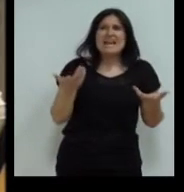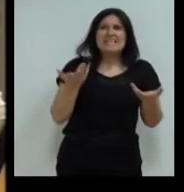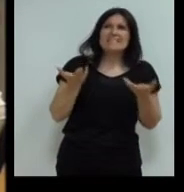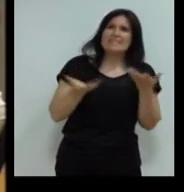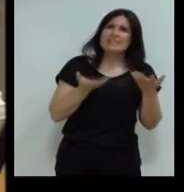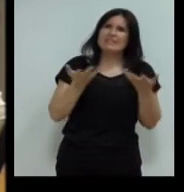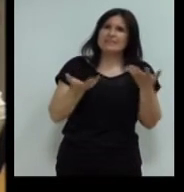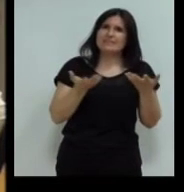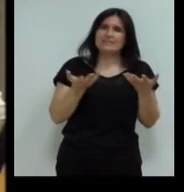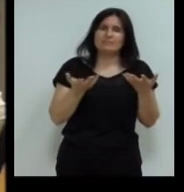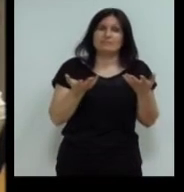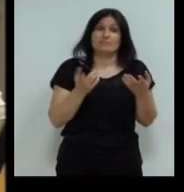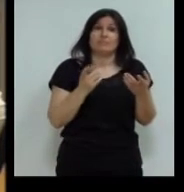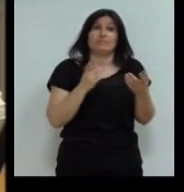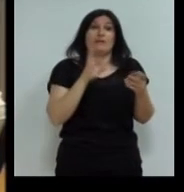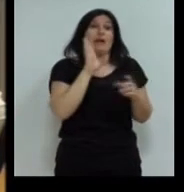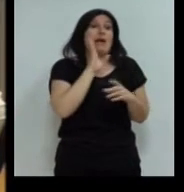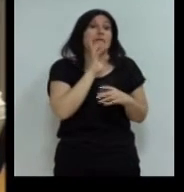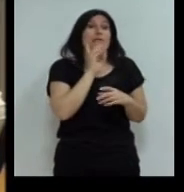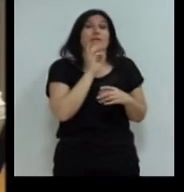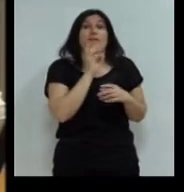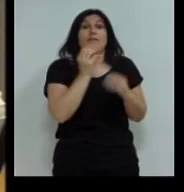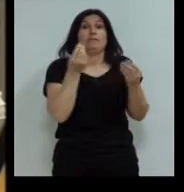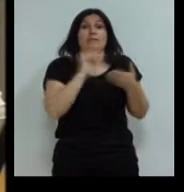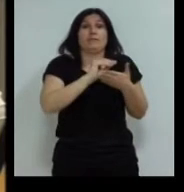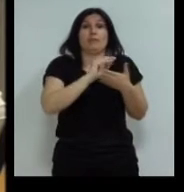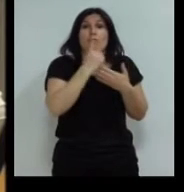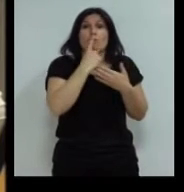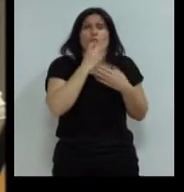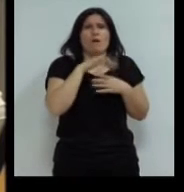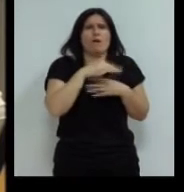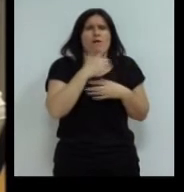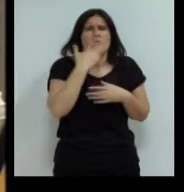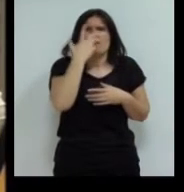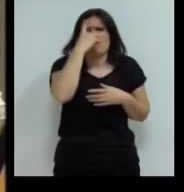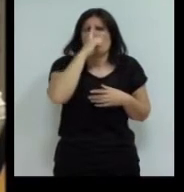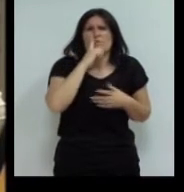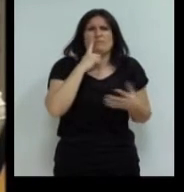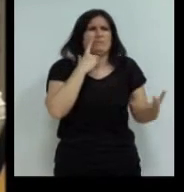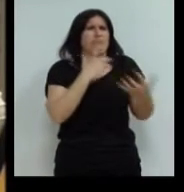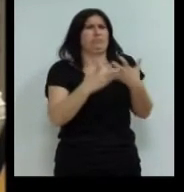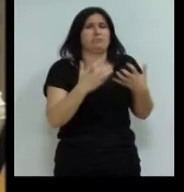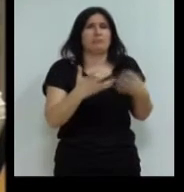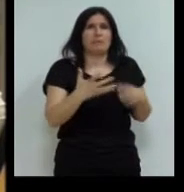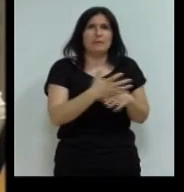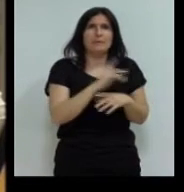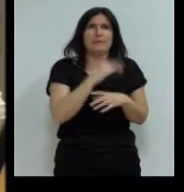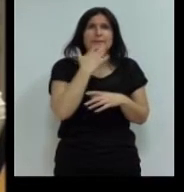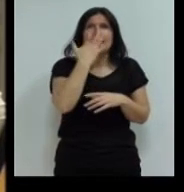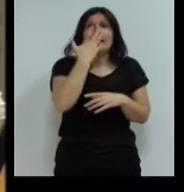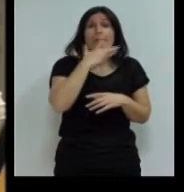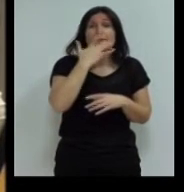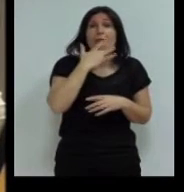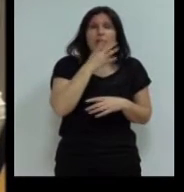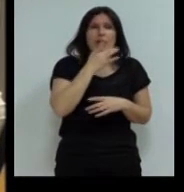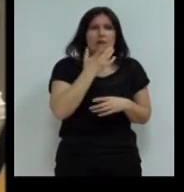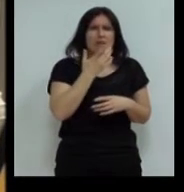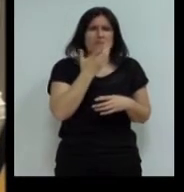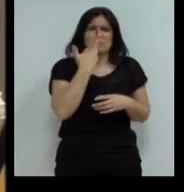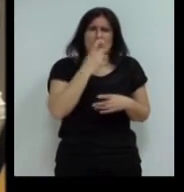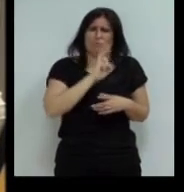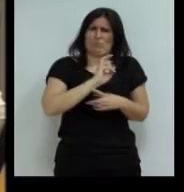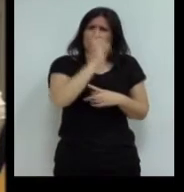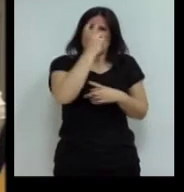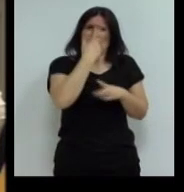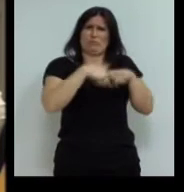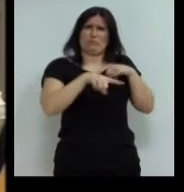correctamente. Entonces, lo que era rojo, pues es un fucsia disparado, lo que era amarillo no se sabe qué color ha salido, y esos DVDs están así en